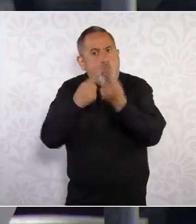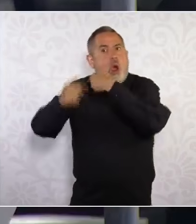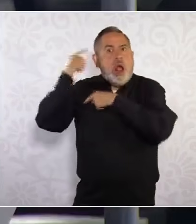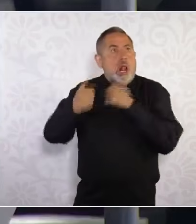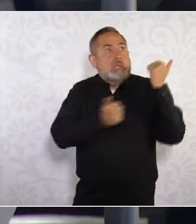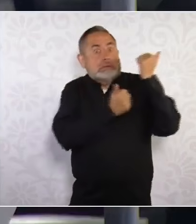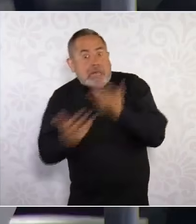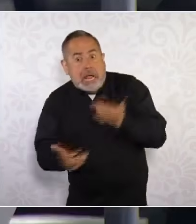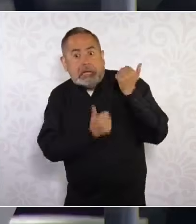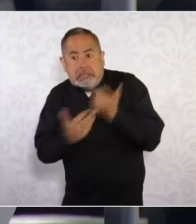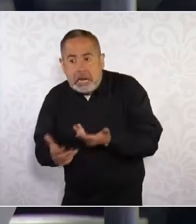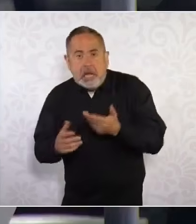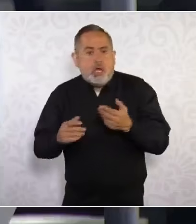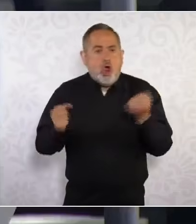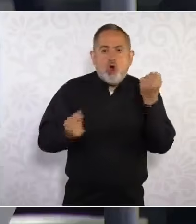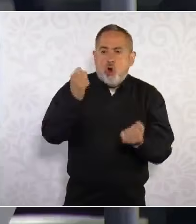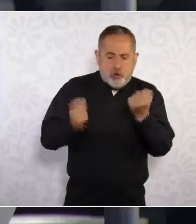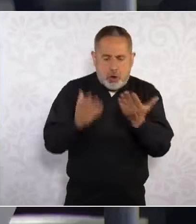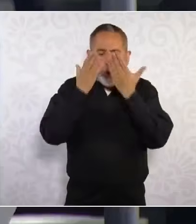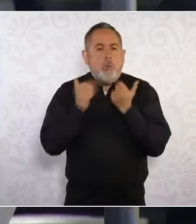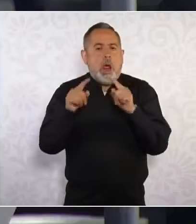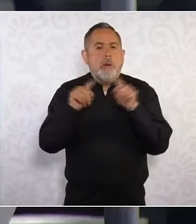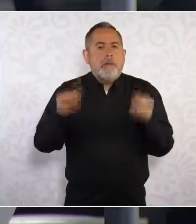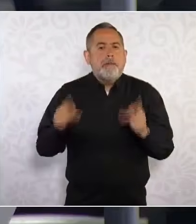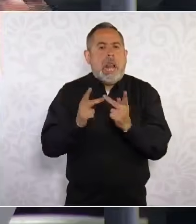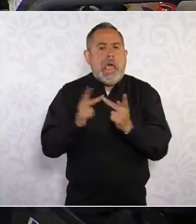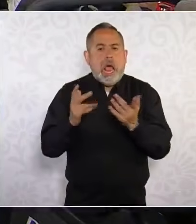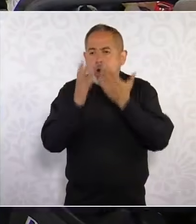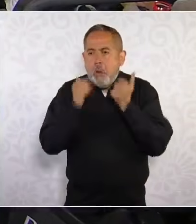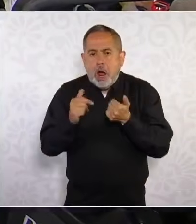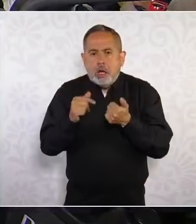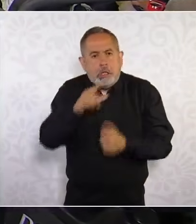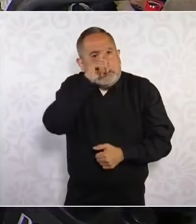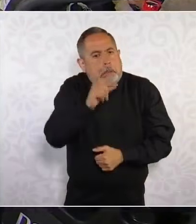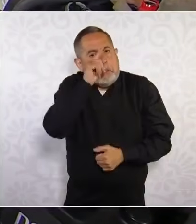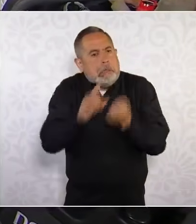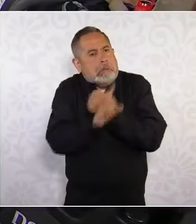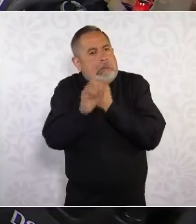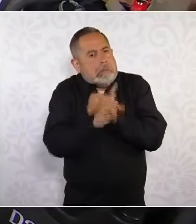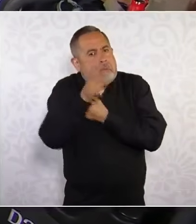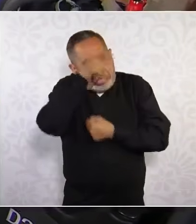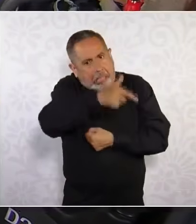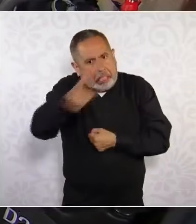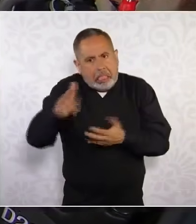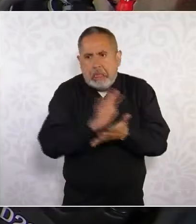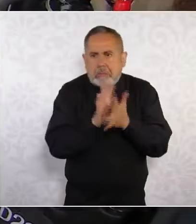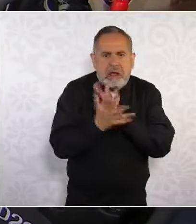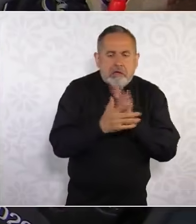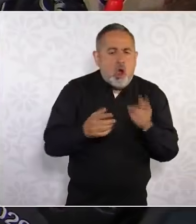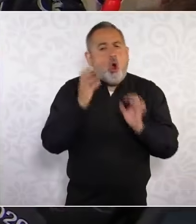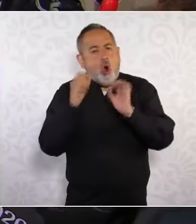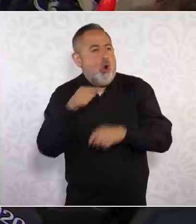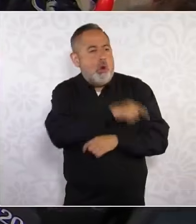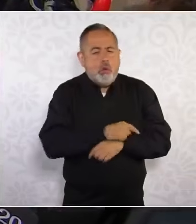vehículos sin placas que otra vez se van a utilizar y sobre todo volver a este problema social de organizaciones que timan de